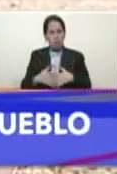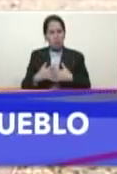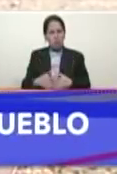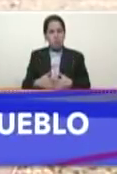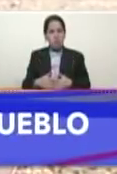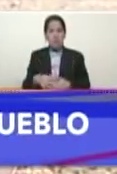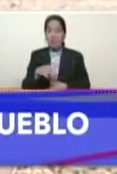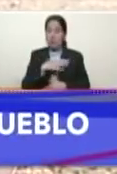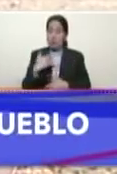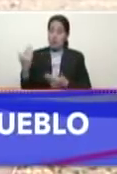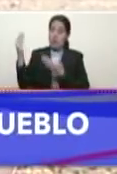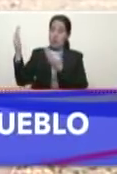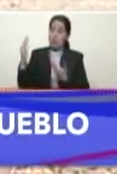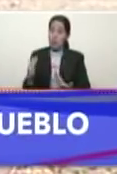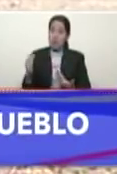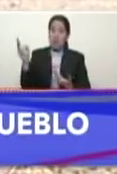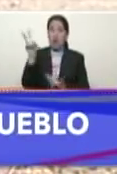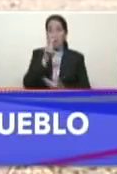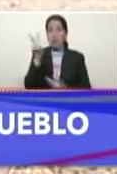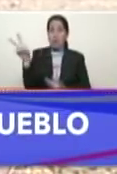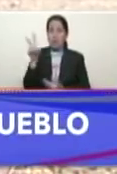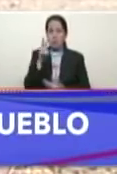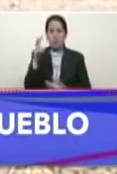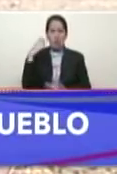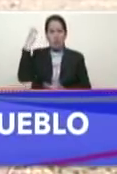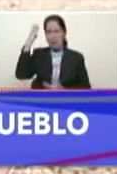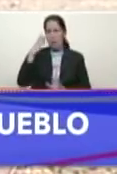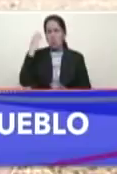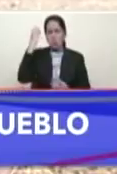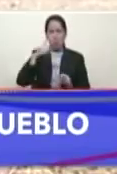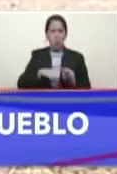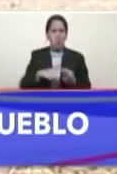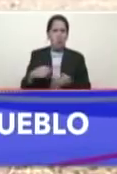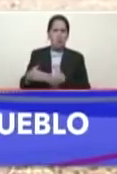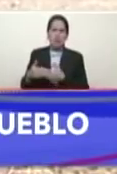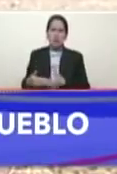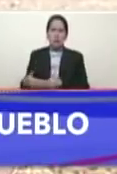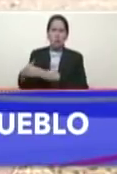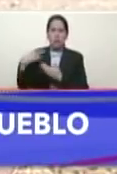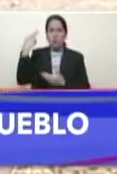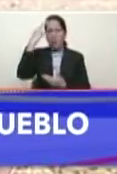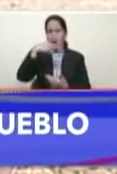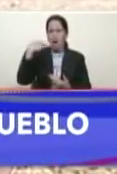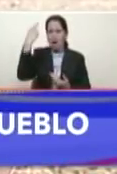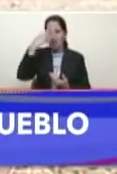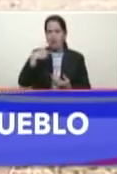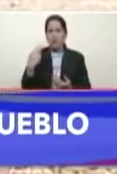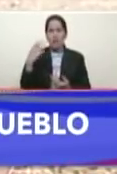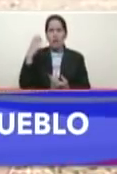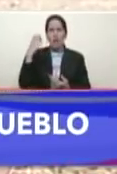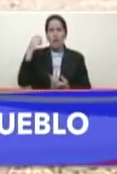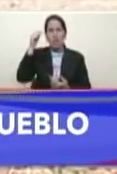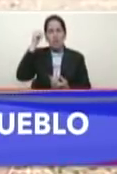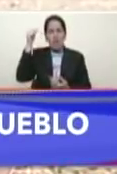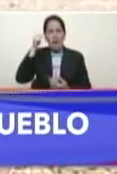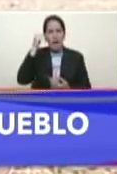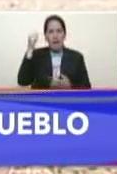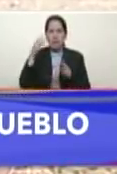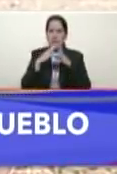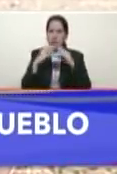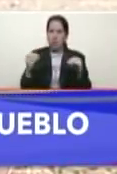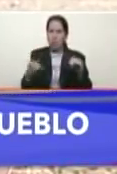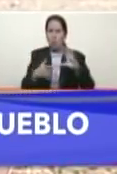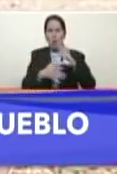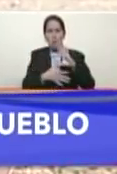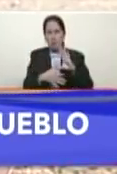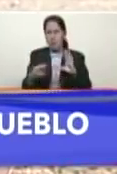que quiera venir a Venezuela, del mundo, de Europa, de Estados Unidos, de África, de Asia, de América Latina, todo aquel